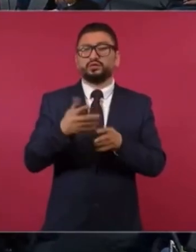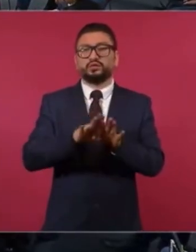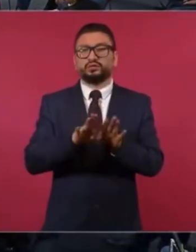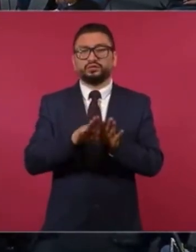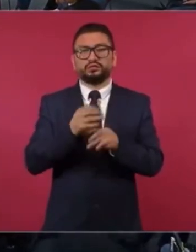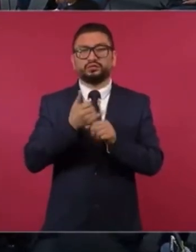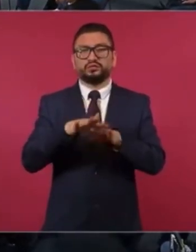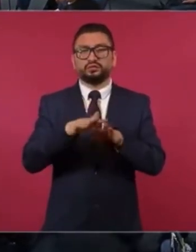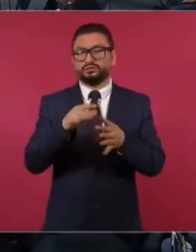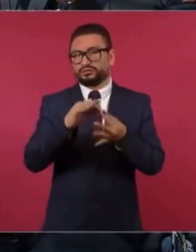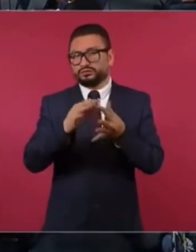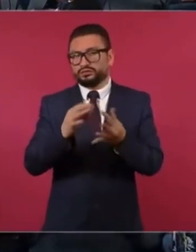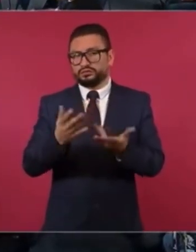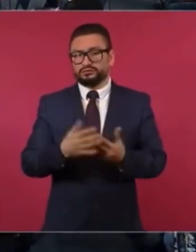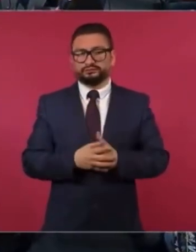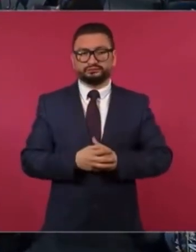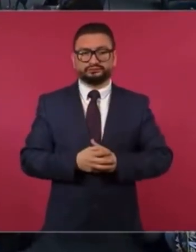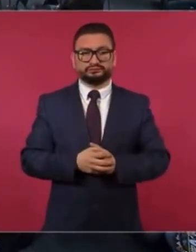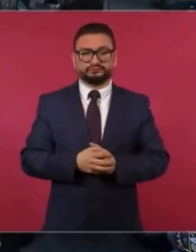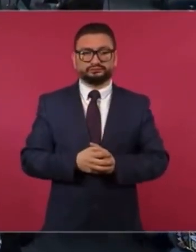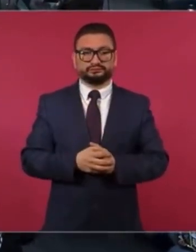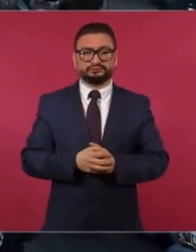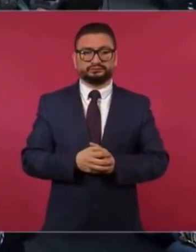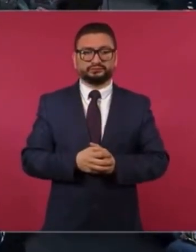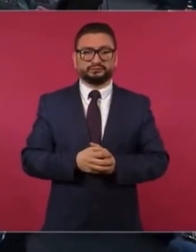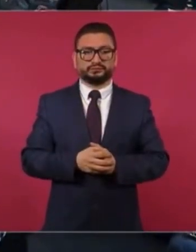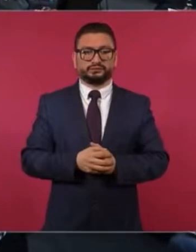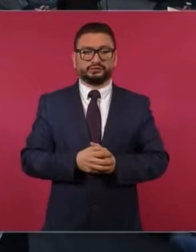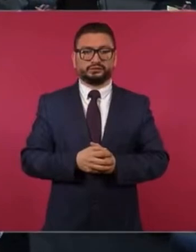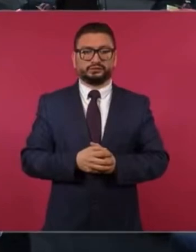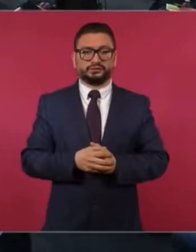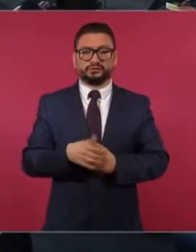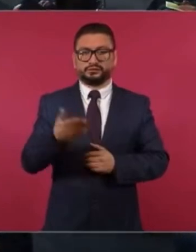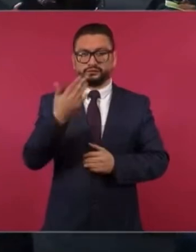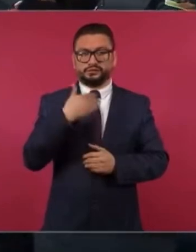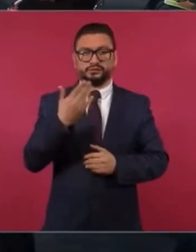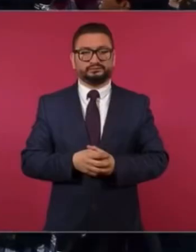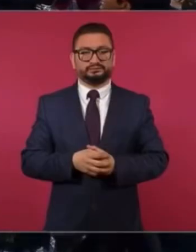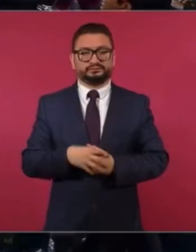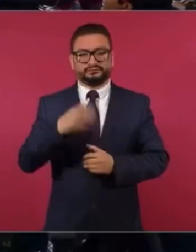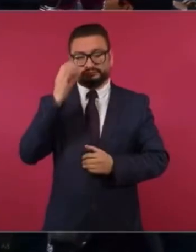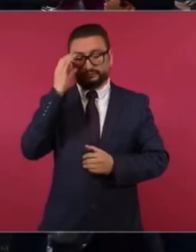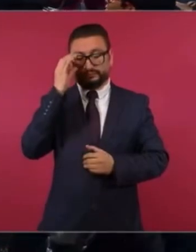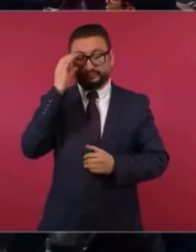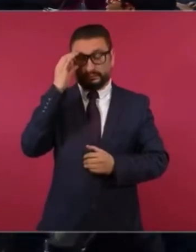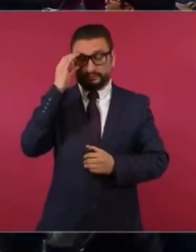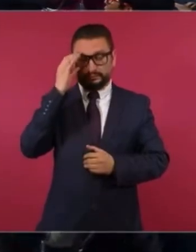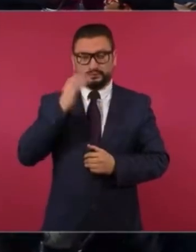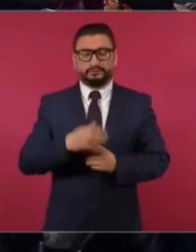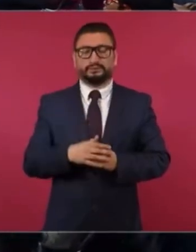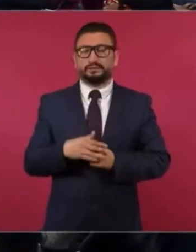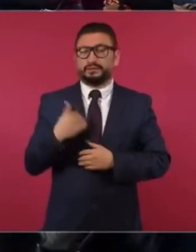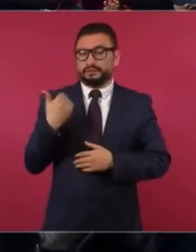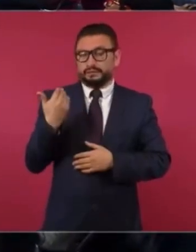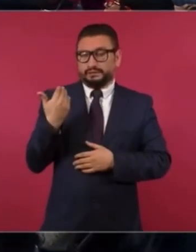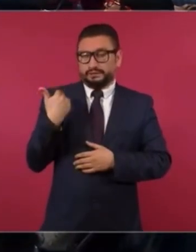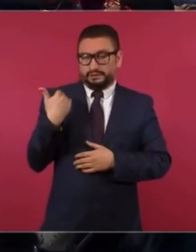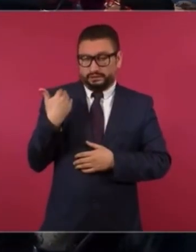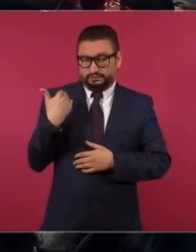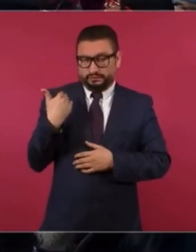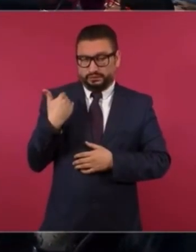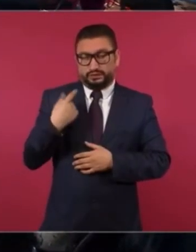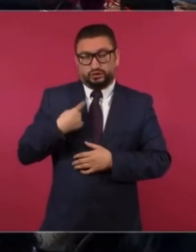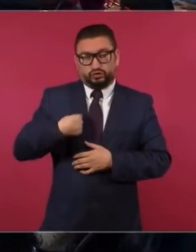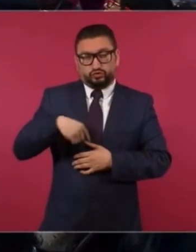información que nos ha dado, Pablo? Un juez dio un amparo. Apenas estábamos